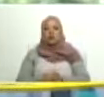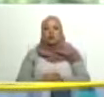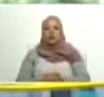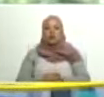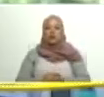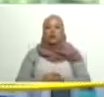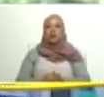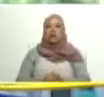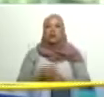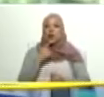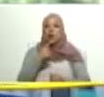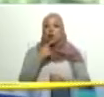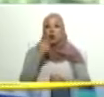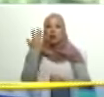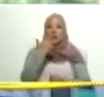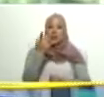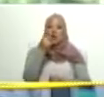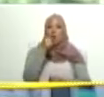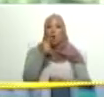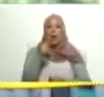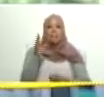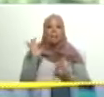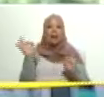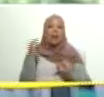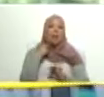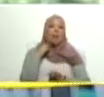Mamando y loco, como dicen.